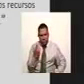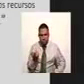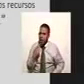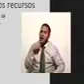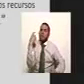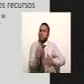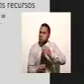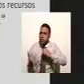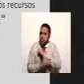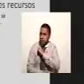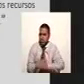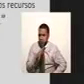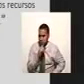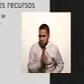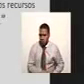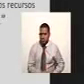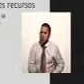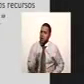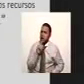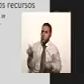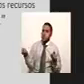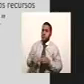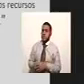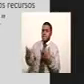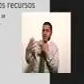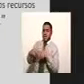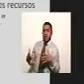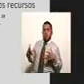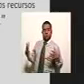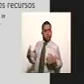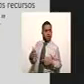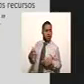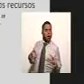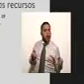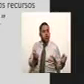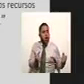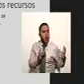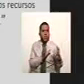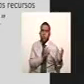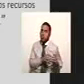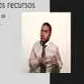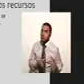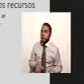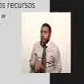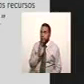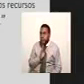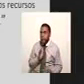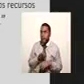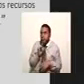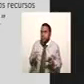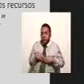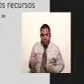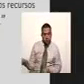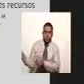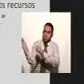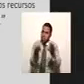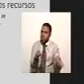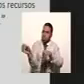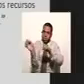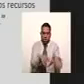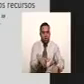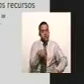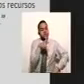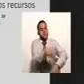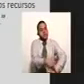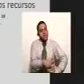sanción a los grandes generadores que incumplen muchas veces y que, como les decía, termina muchas veces prácticamente oprimiendo